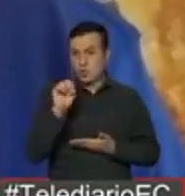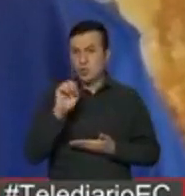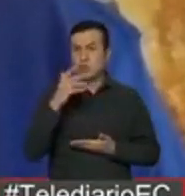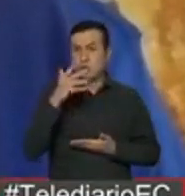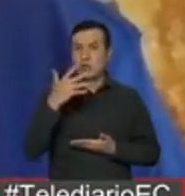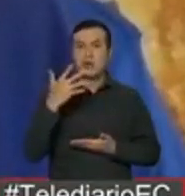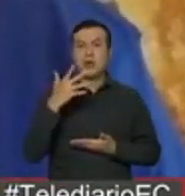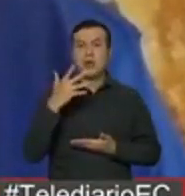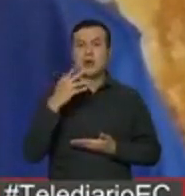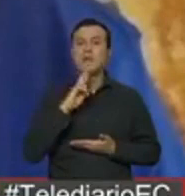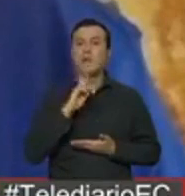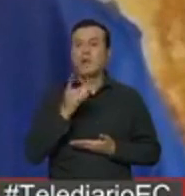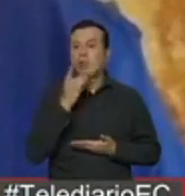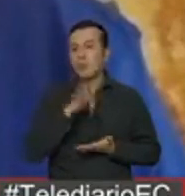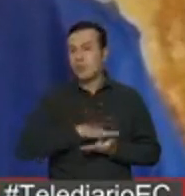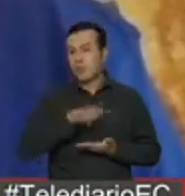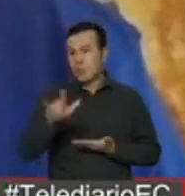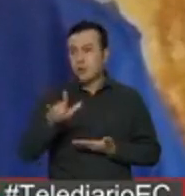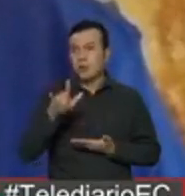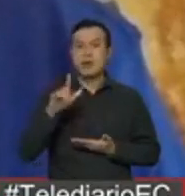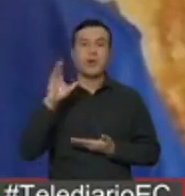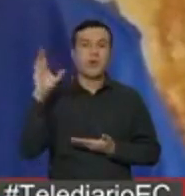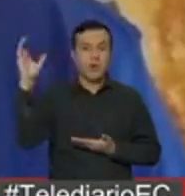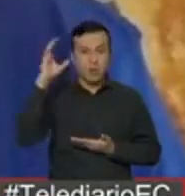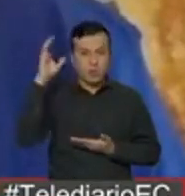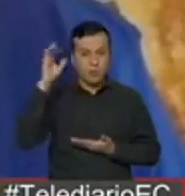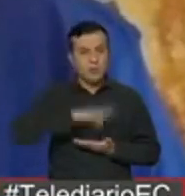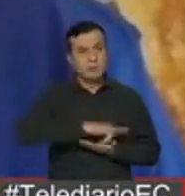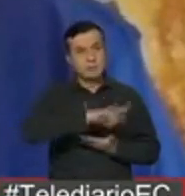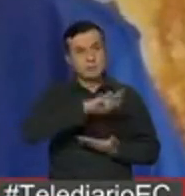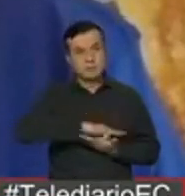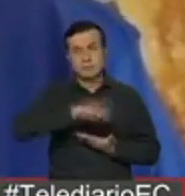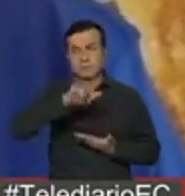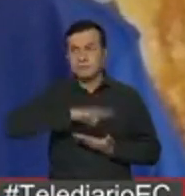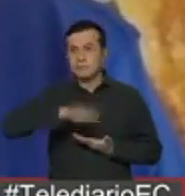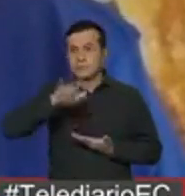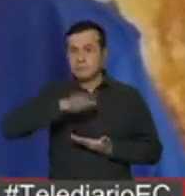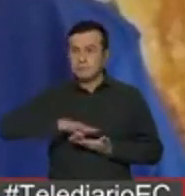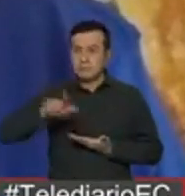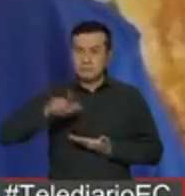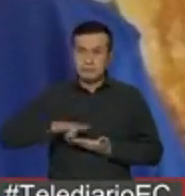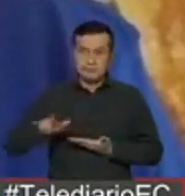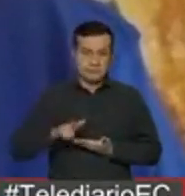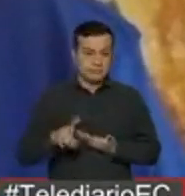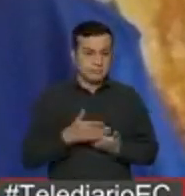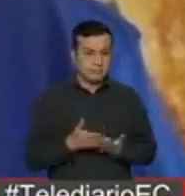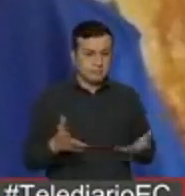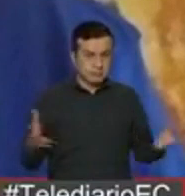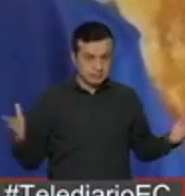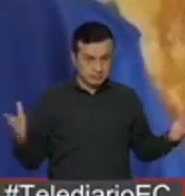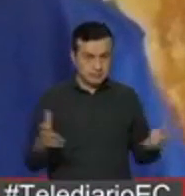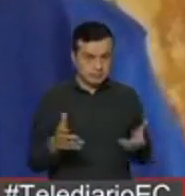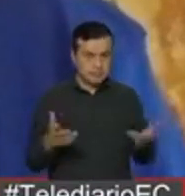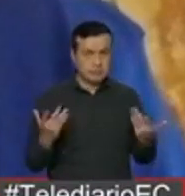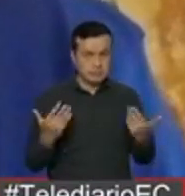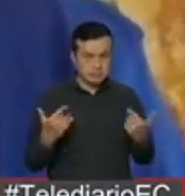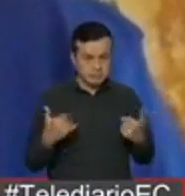Domingo, destinos como Cartagena, nosotros teníamos ese mercado